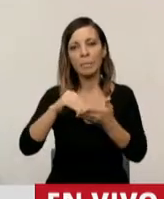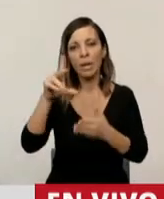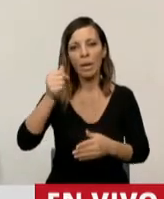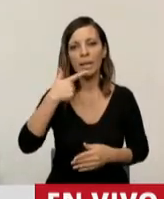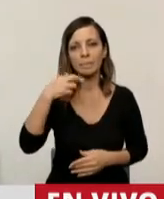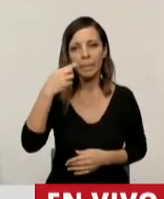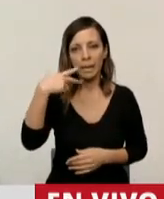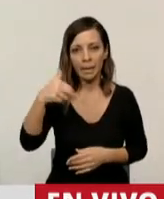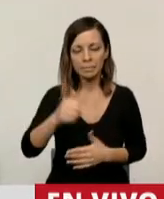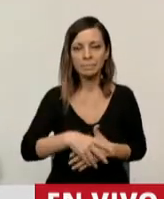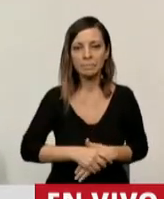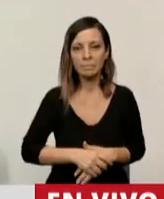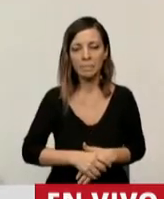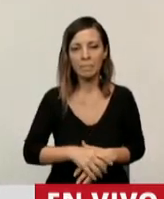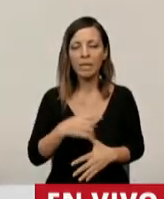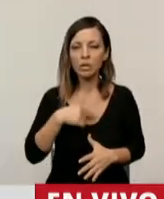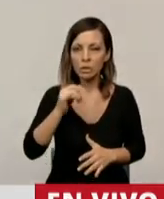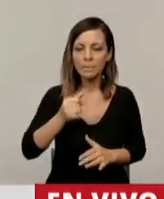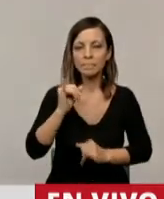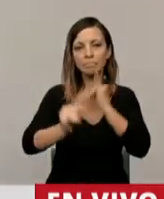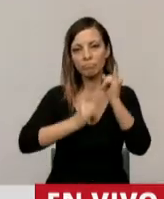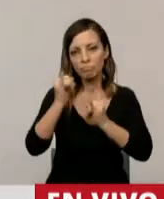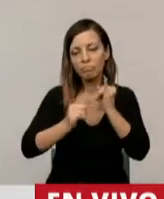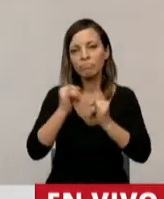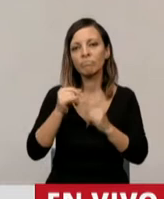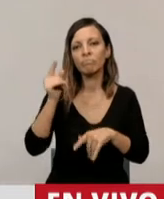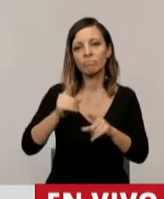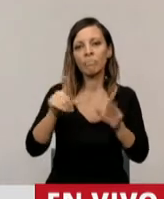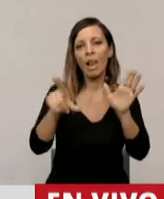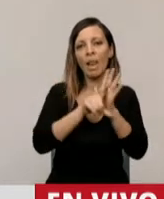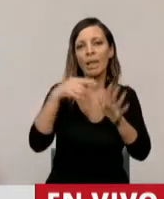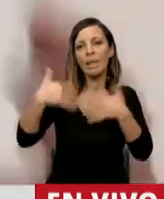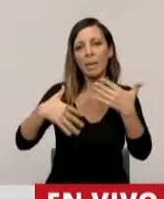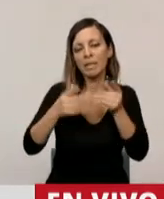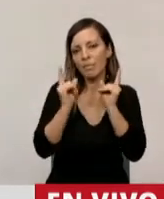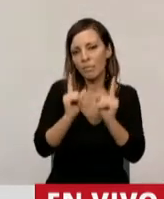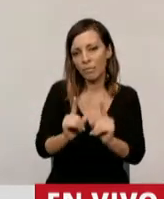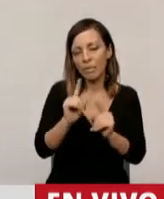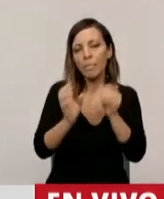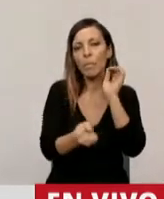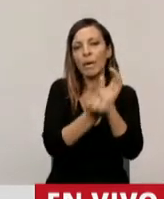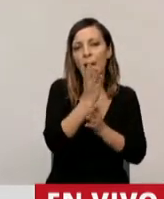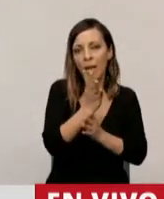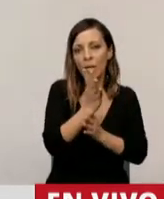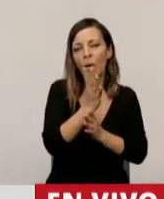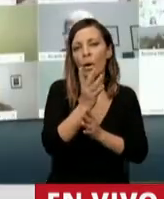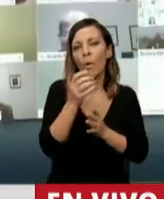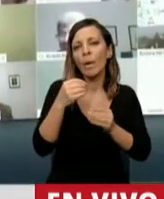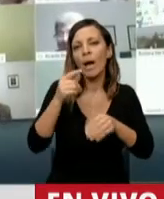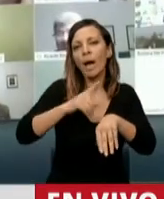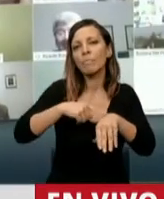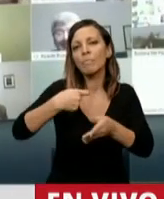Laspina. Y sí, obviamente voy a redundar un poco también lo que se dice acá con esta ley de emergencia vigente, que se creó una moratoria